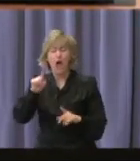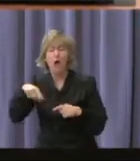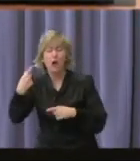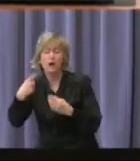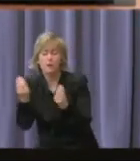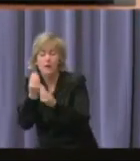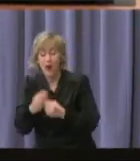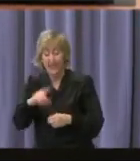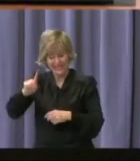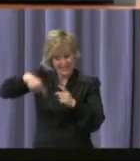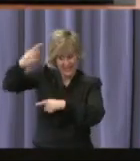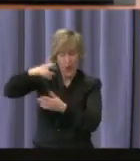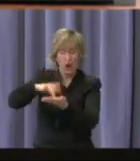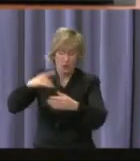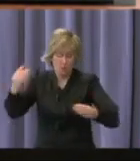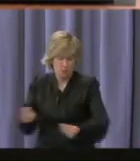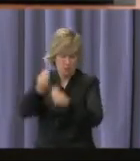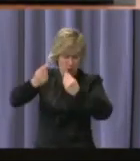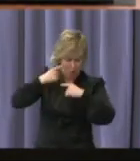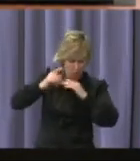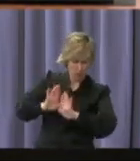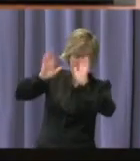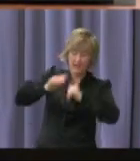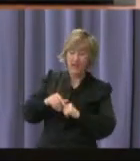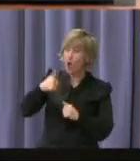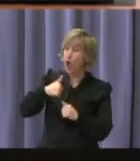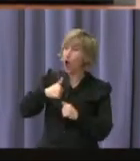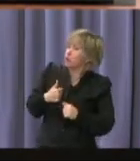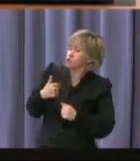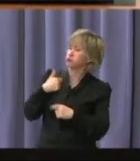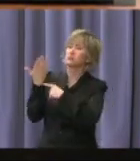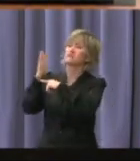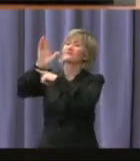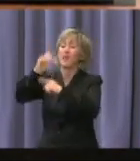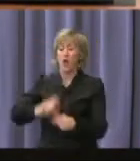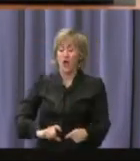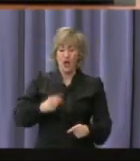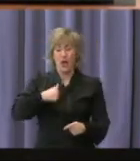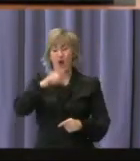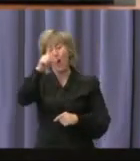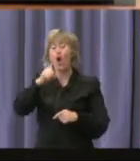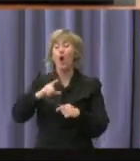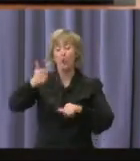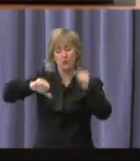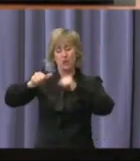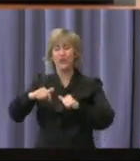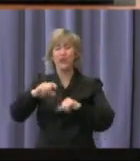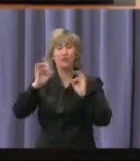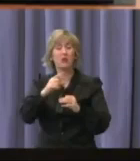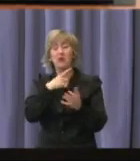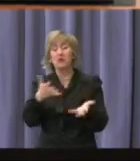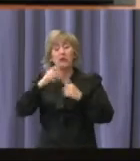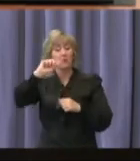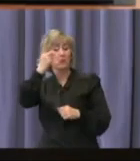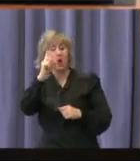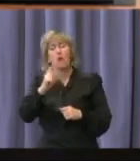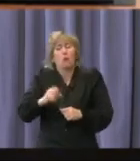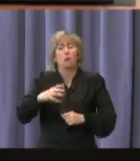vez seguro que mejor. Esa persona dice, yo me voy a presentar a las oposiciones, alguien la tiene que sacar, y si no la saco a la primera, pues a la